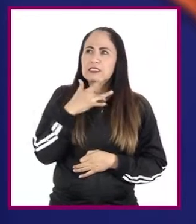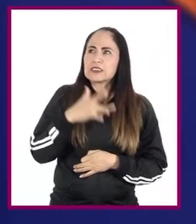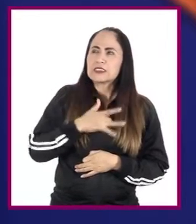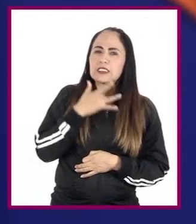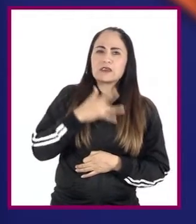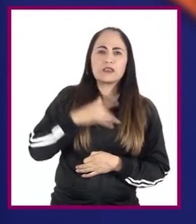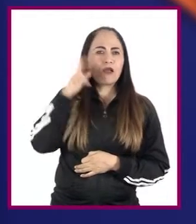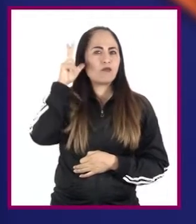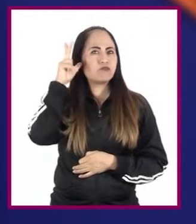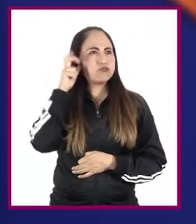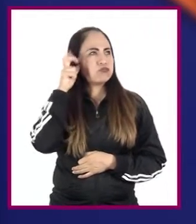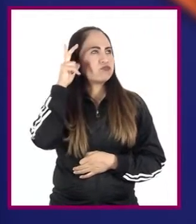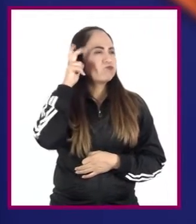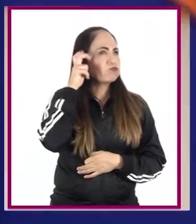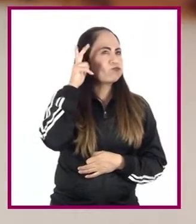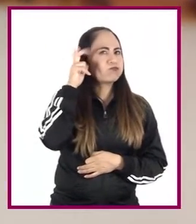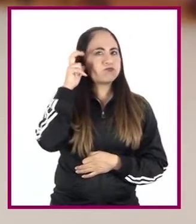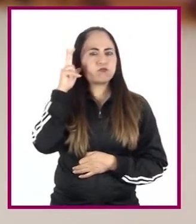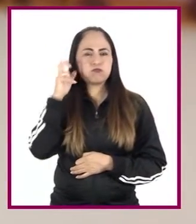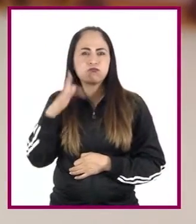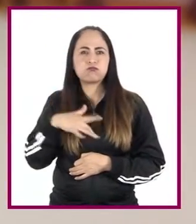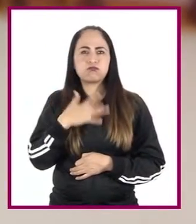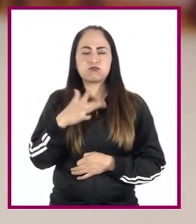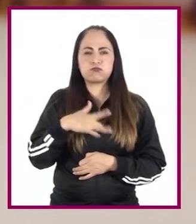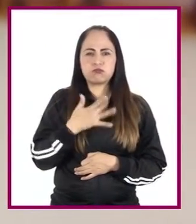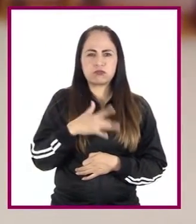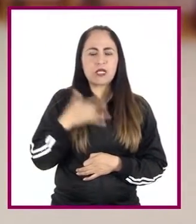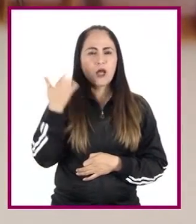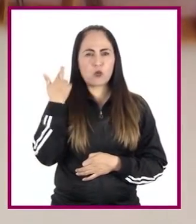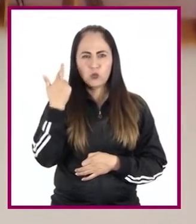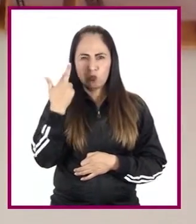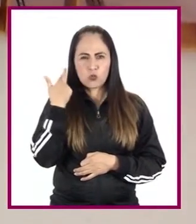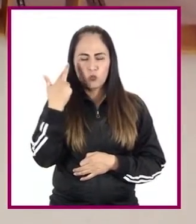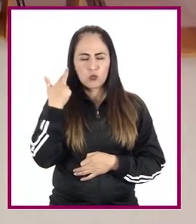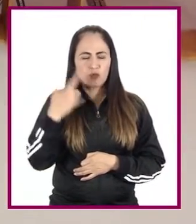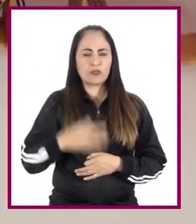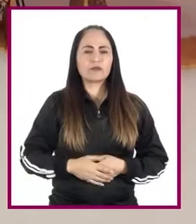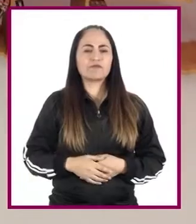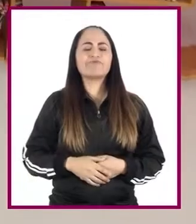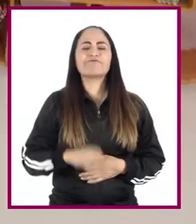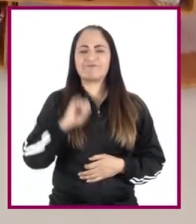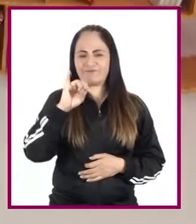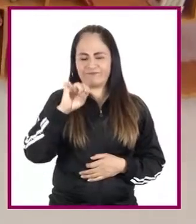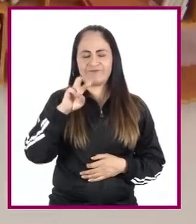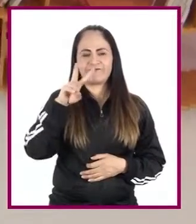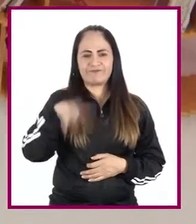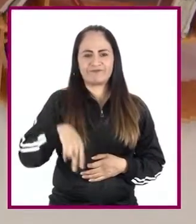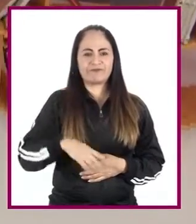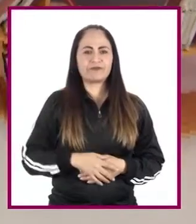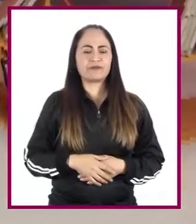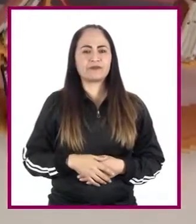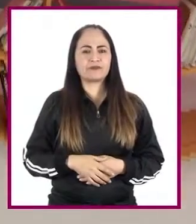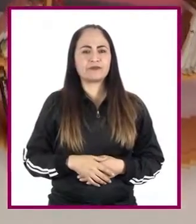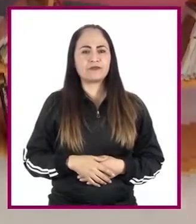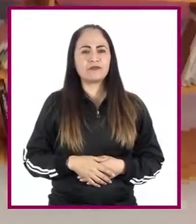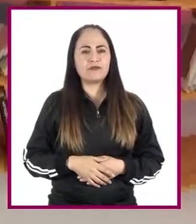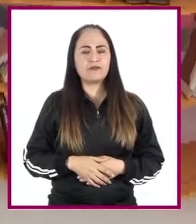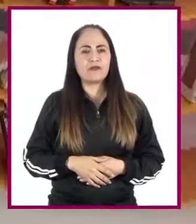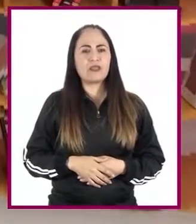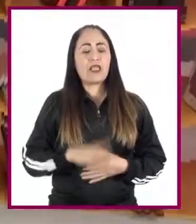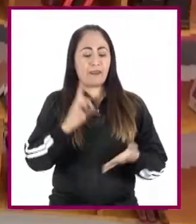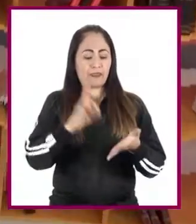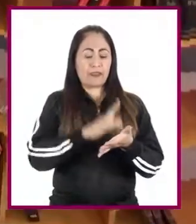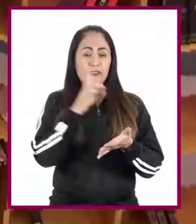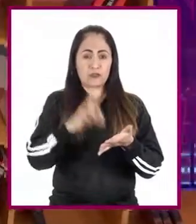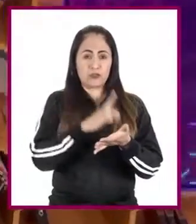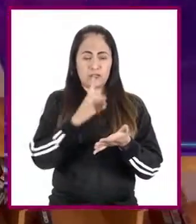decir, la capacidad de percibir el sonido. Así es, Enrique. Y el sonido, según el Diccionario de la